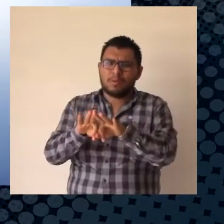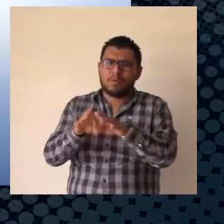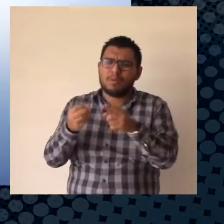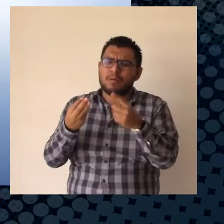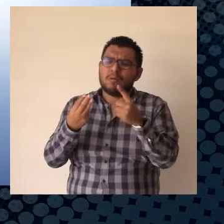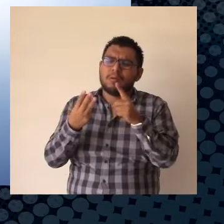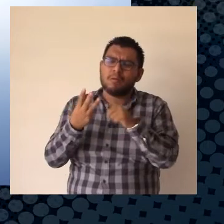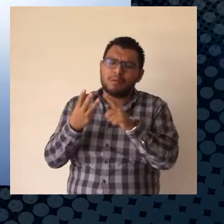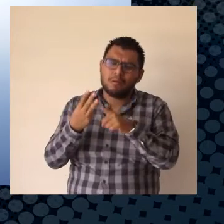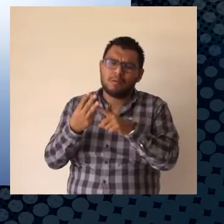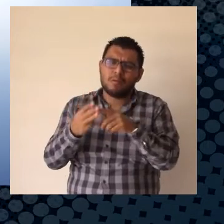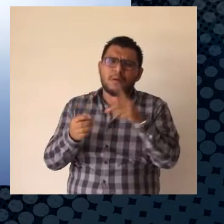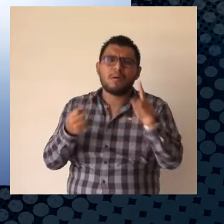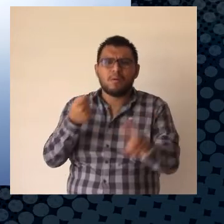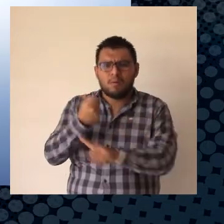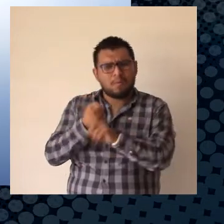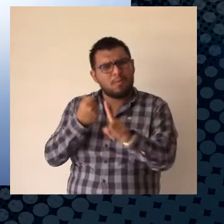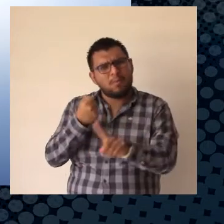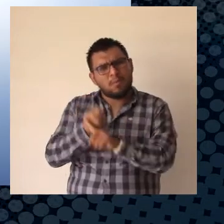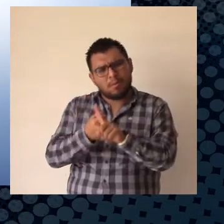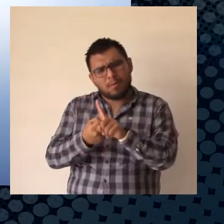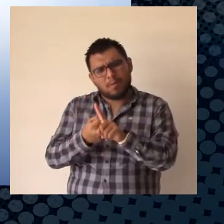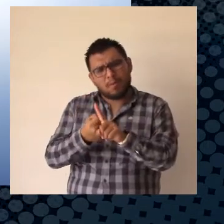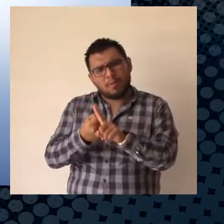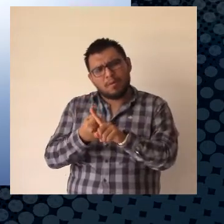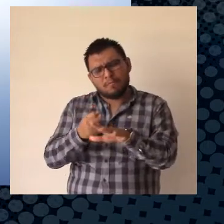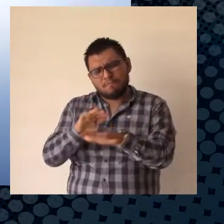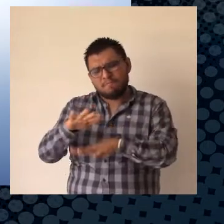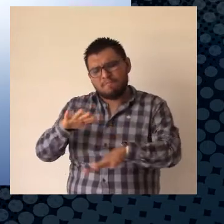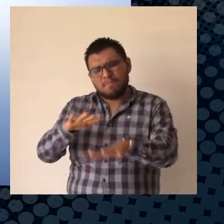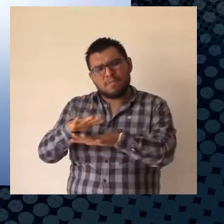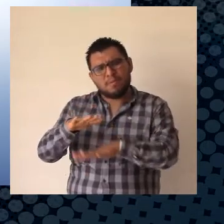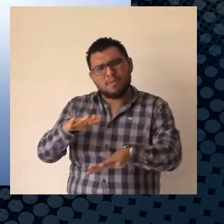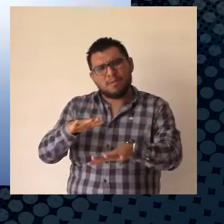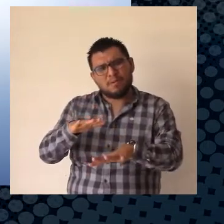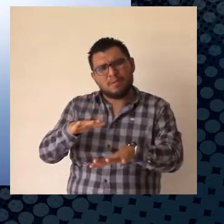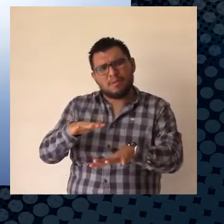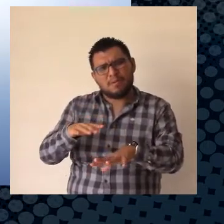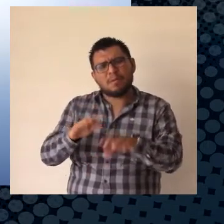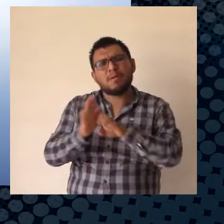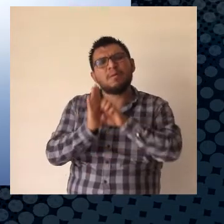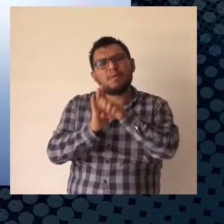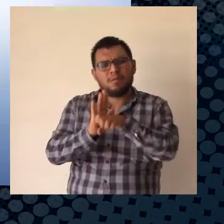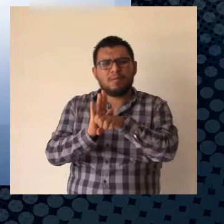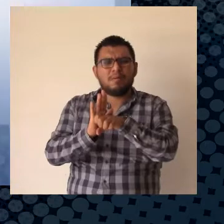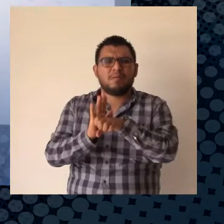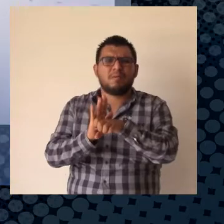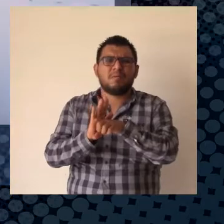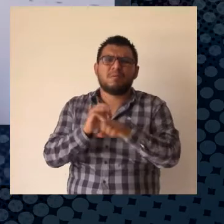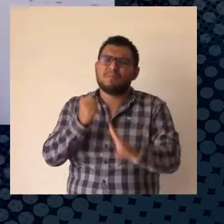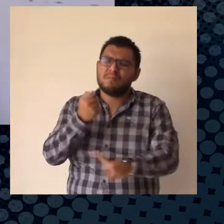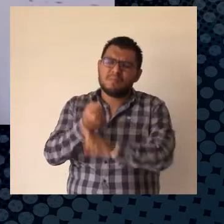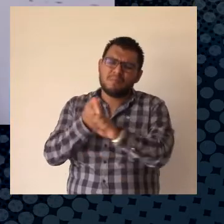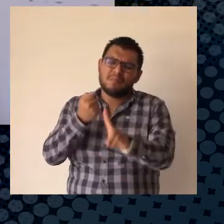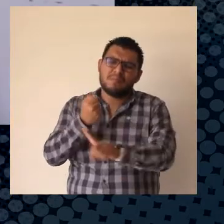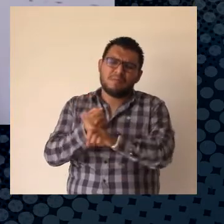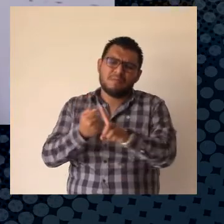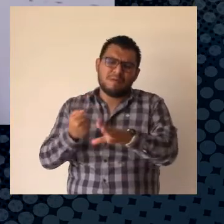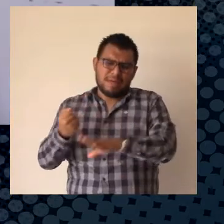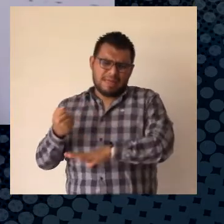también problemas originales o básicos. Por ejemplo, conflictos de